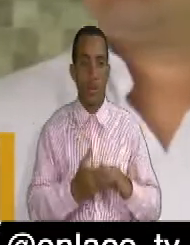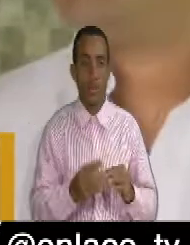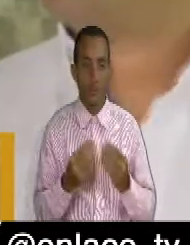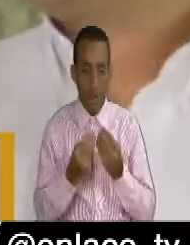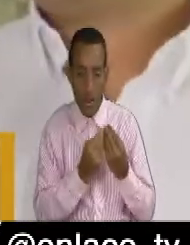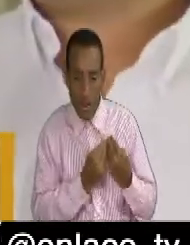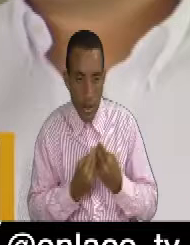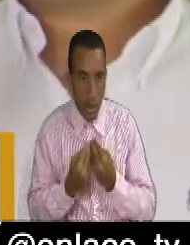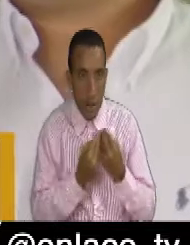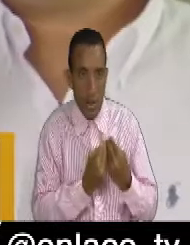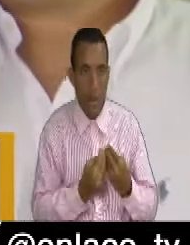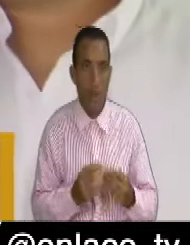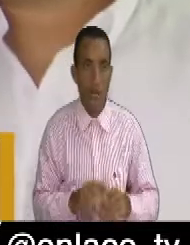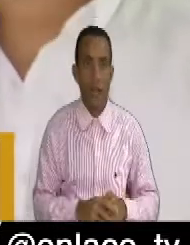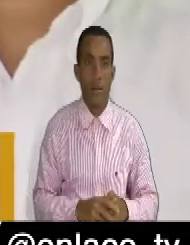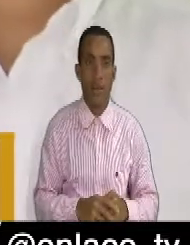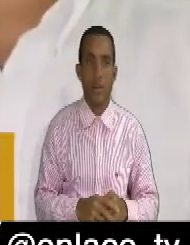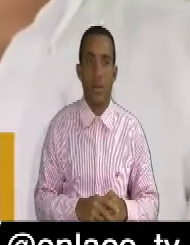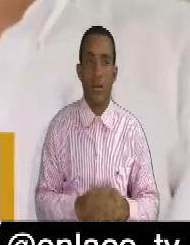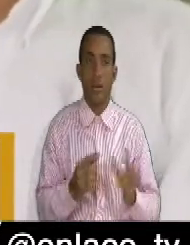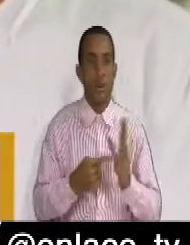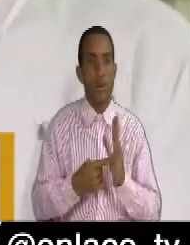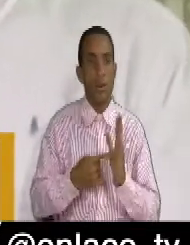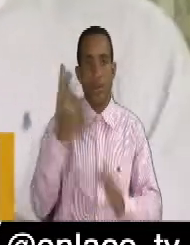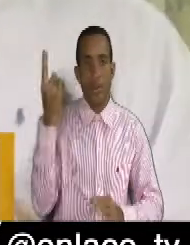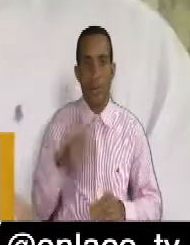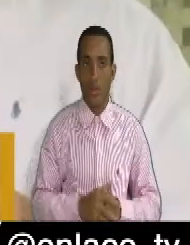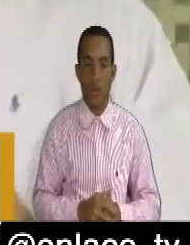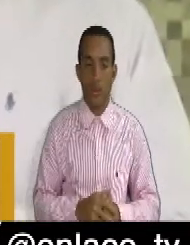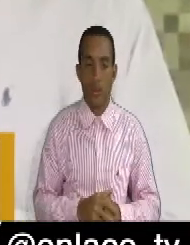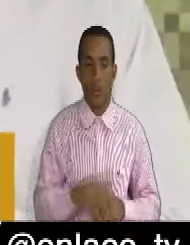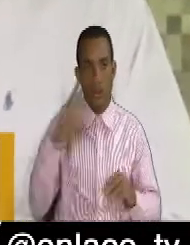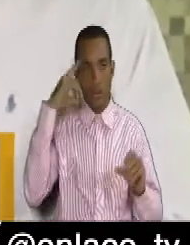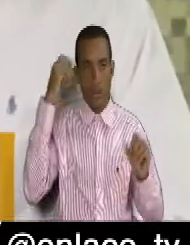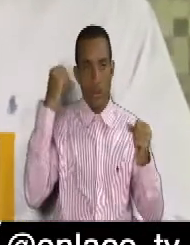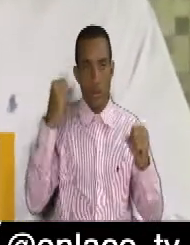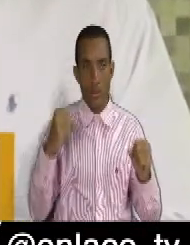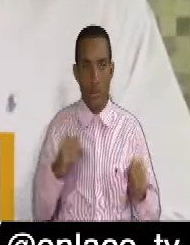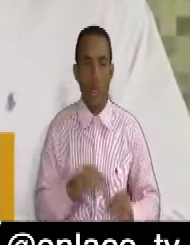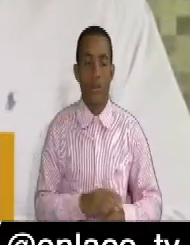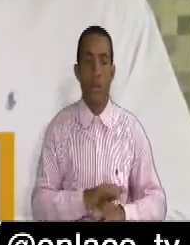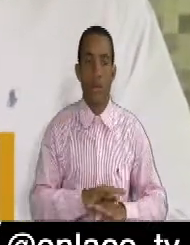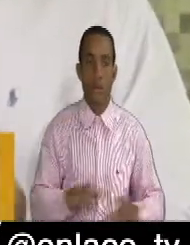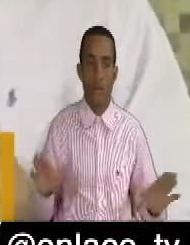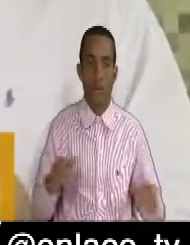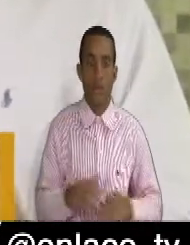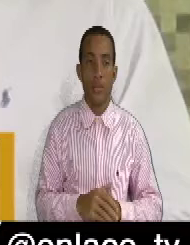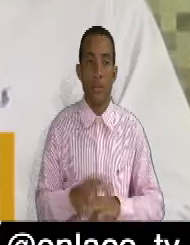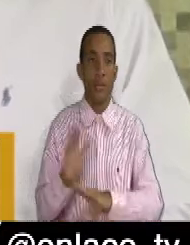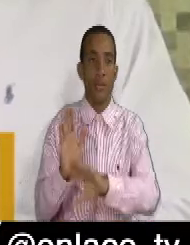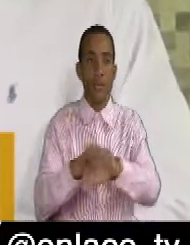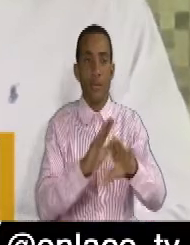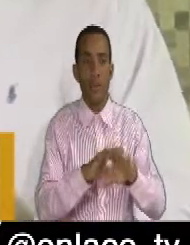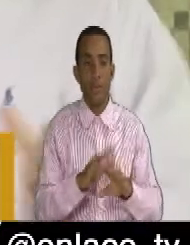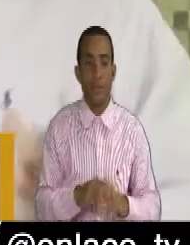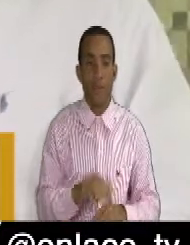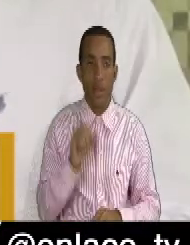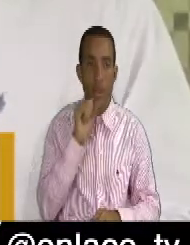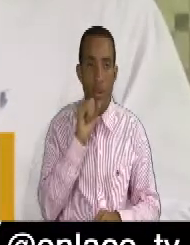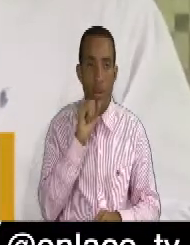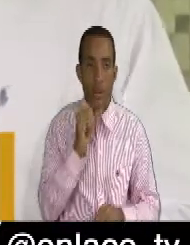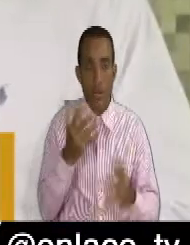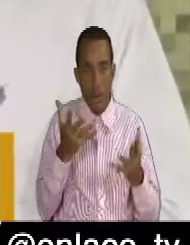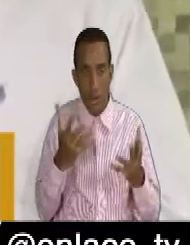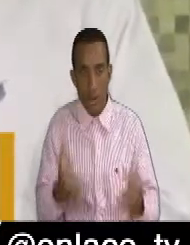Barranca Bermeja? No, increíble, inmediatamente muy preocupado, porque ya con esta noticia los barranqueños que se quieran